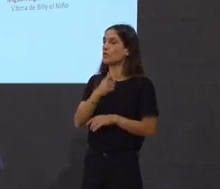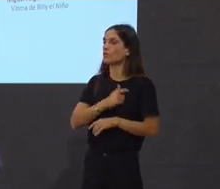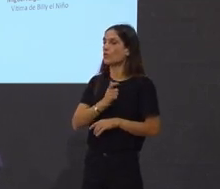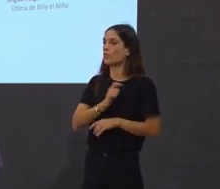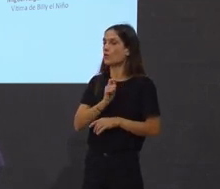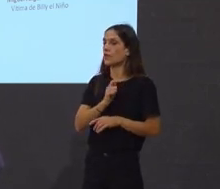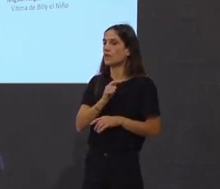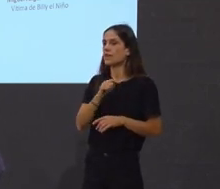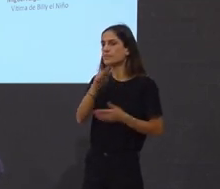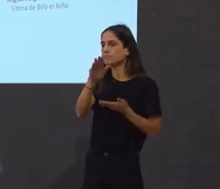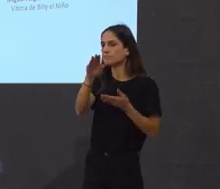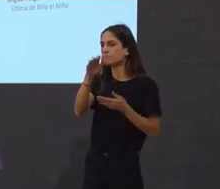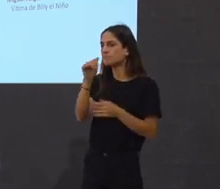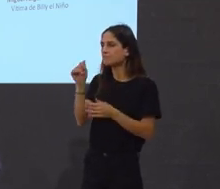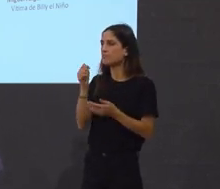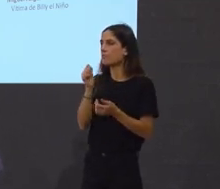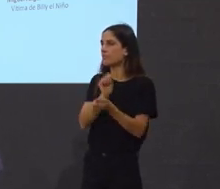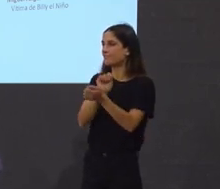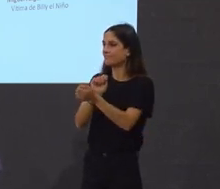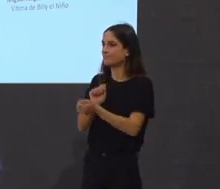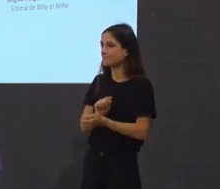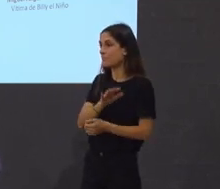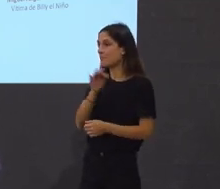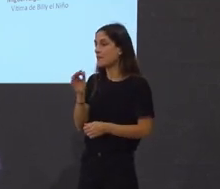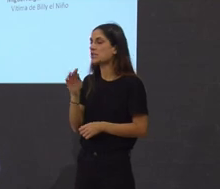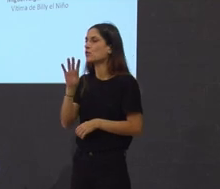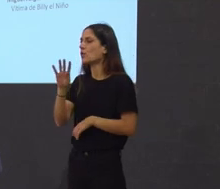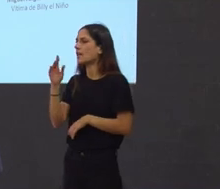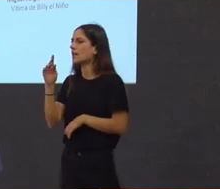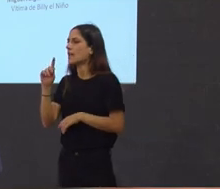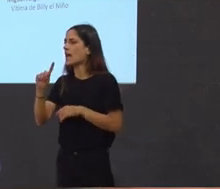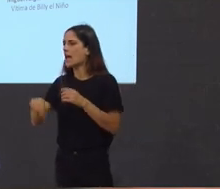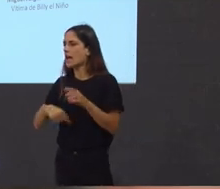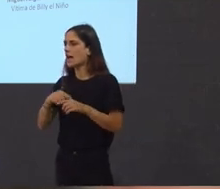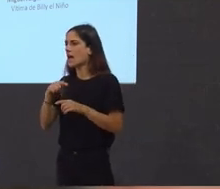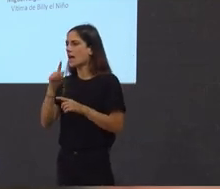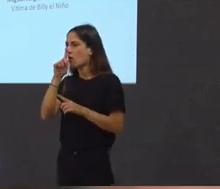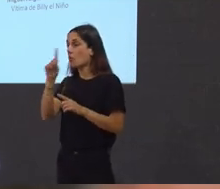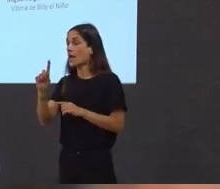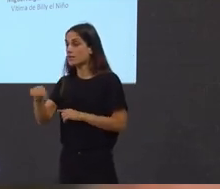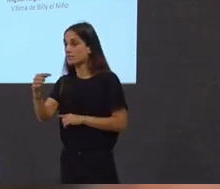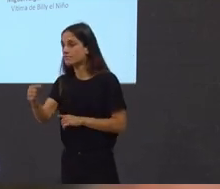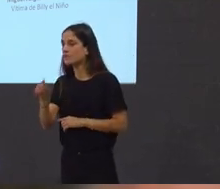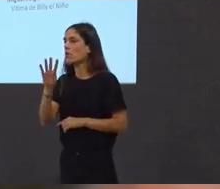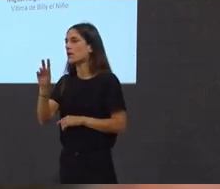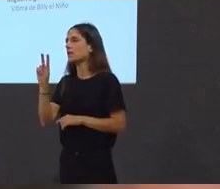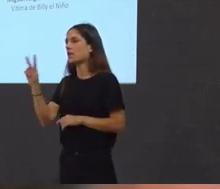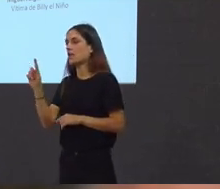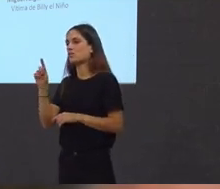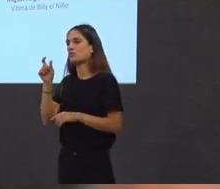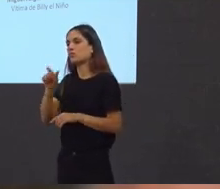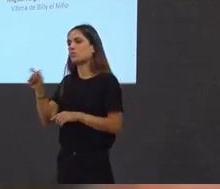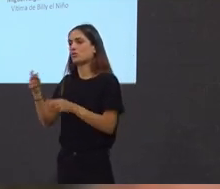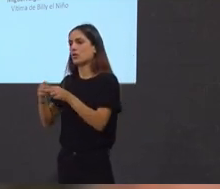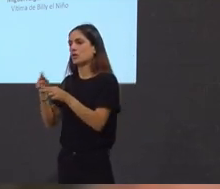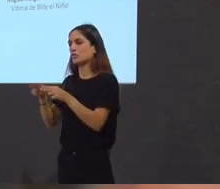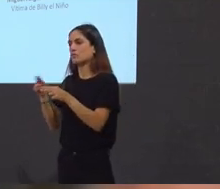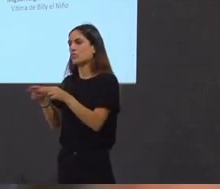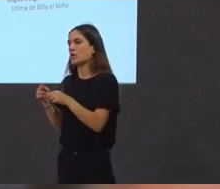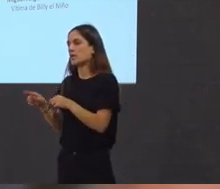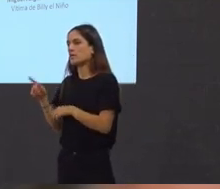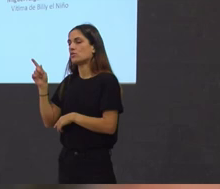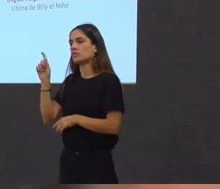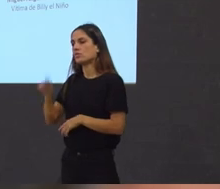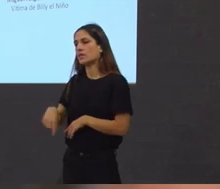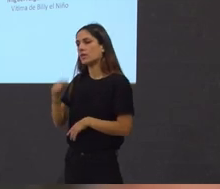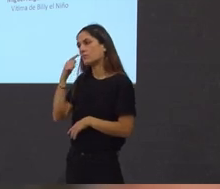22 políticos estos que estaban marcilla que habían vamos dirigentes de la dictadura y que habían participado en sus crímenes